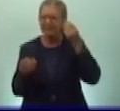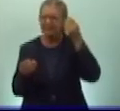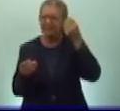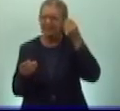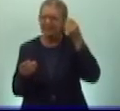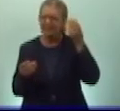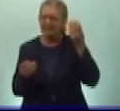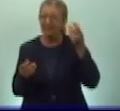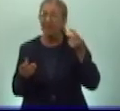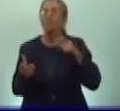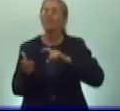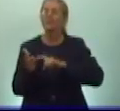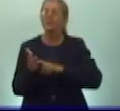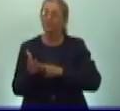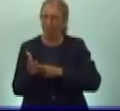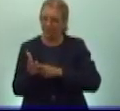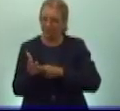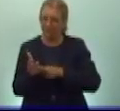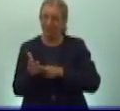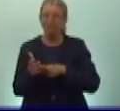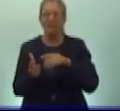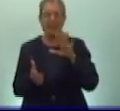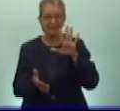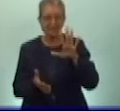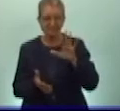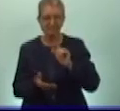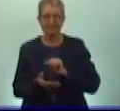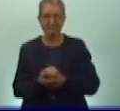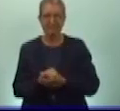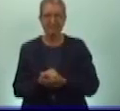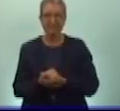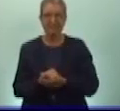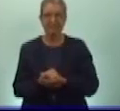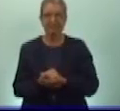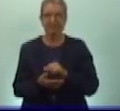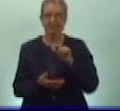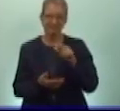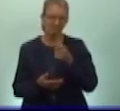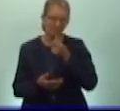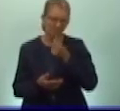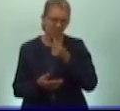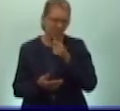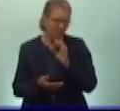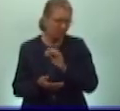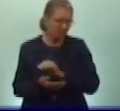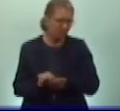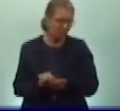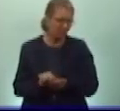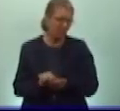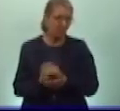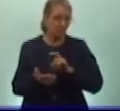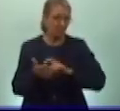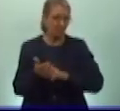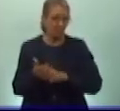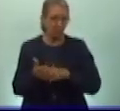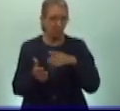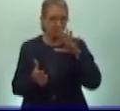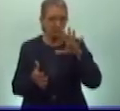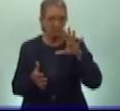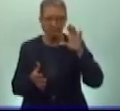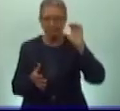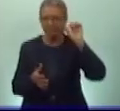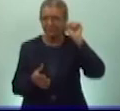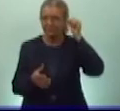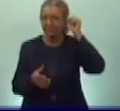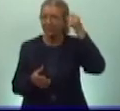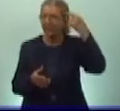ser múltiplos de 5. Y eso le es fácil determinar por los mismos productos del 5. Estoy seguro que estarían